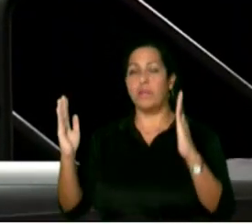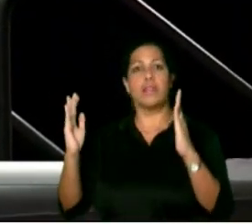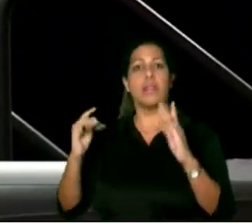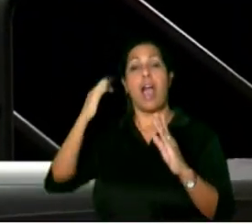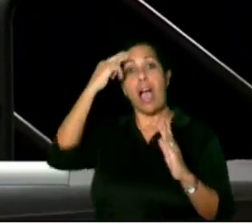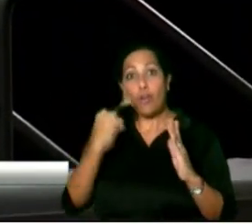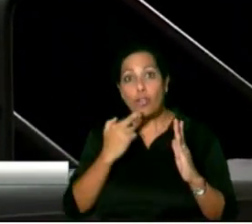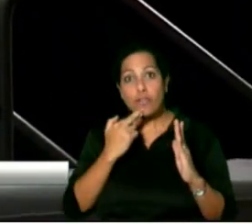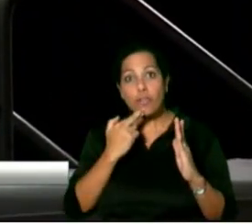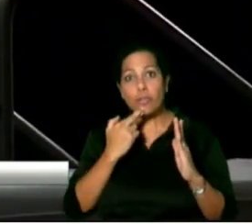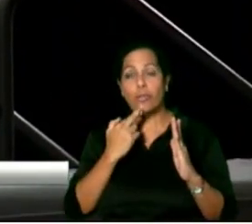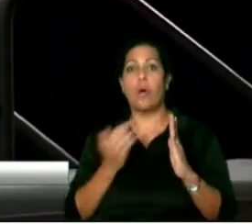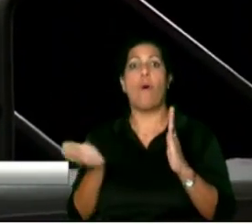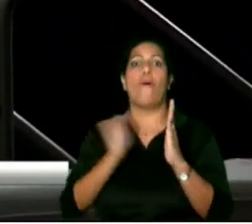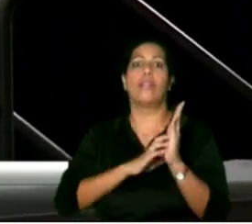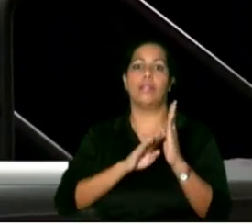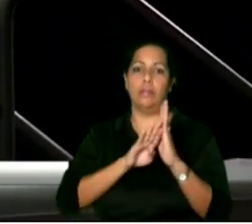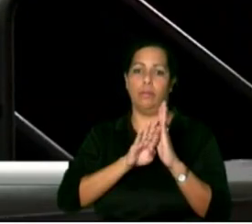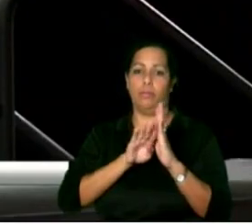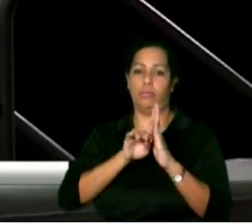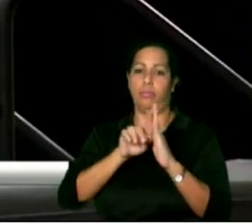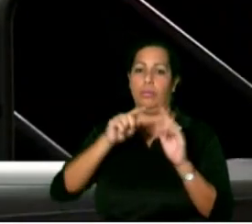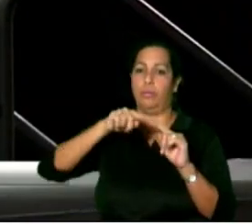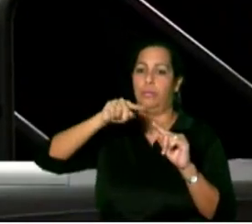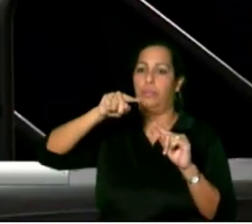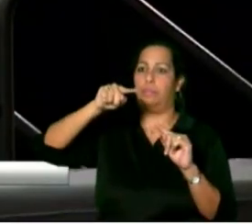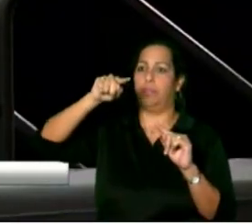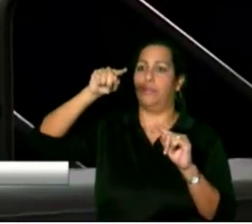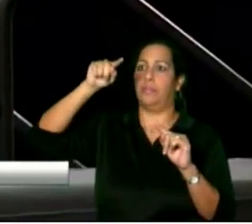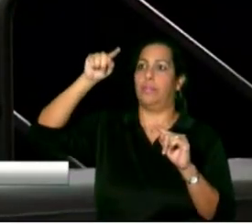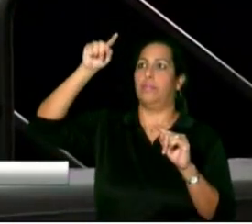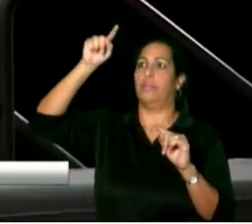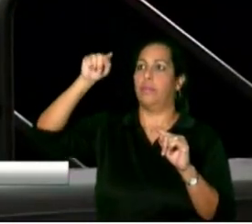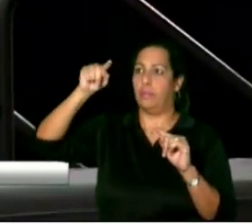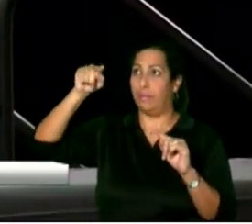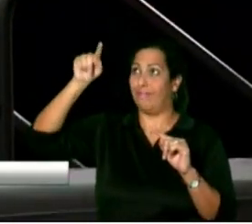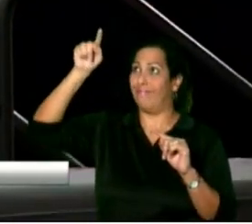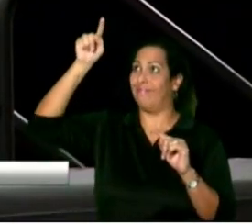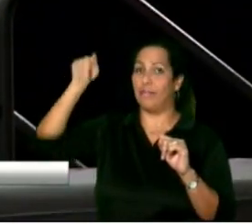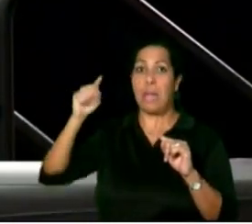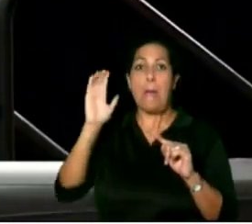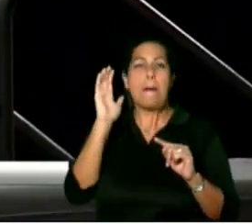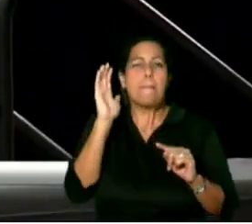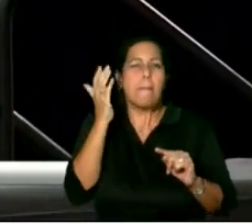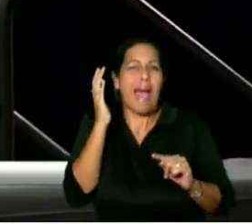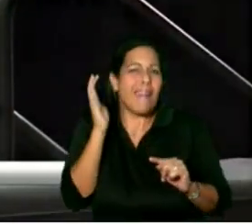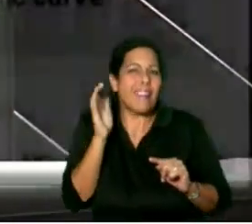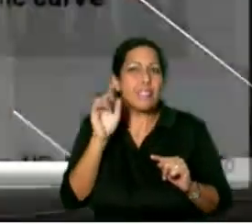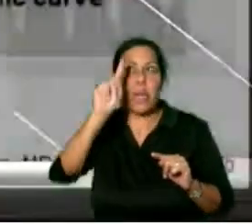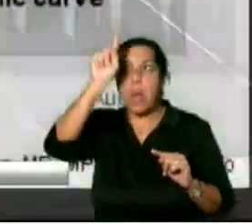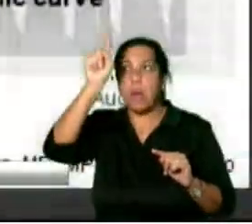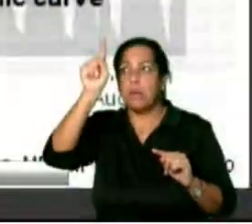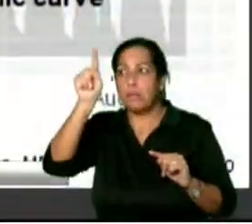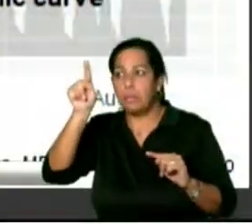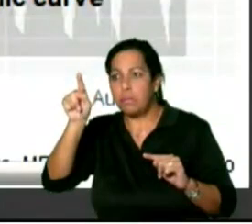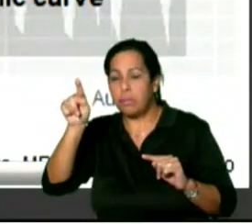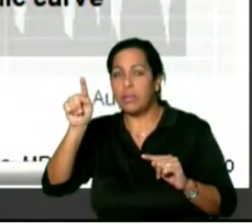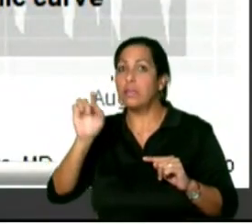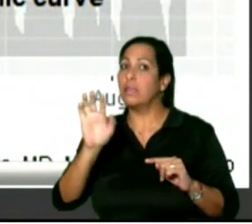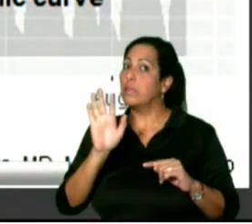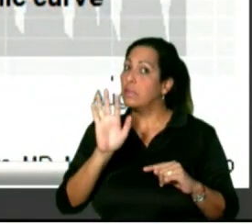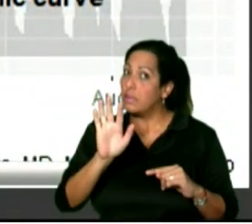comunitaria empezó a subir otra vez. Y por eso es que aunque al final se ve que esté bajando, tenemos que recordar que